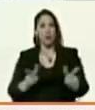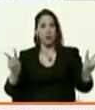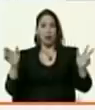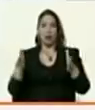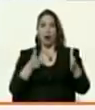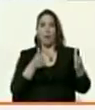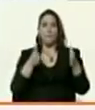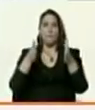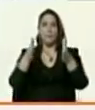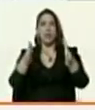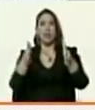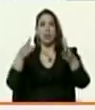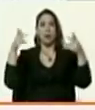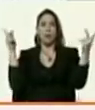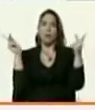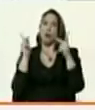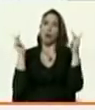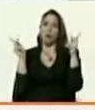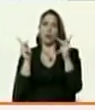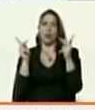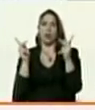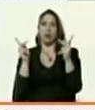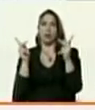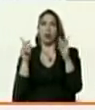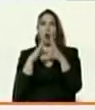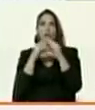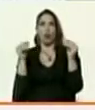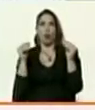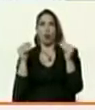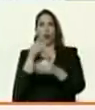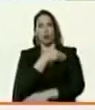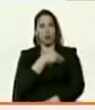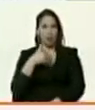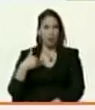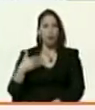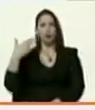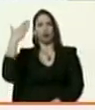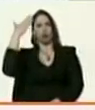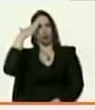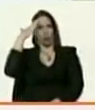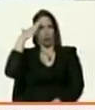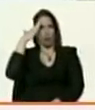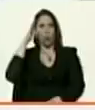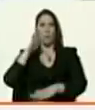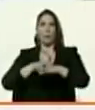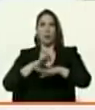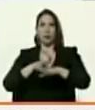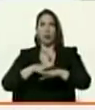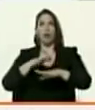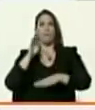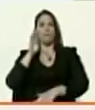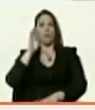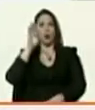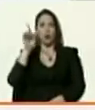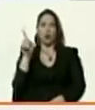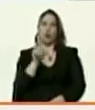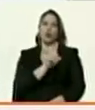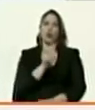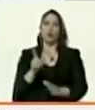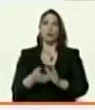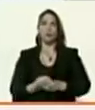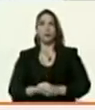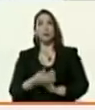camino de prosperidad que todos aspiramos y queremos y sabemos así va a ocurrir. Y no en balde,